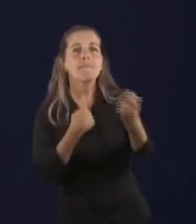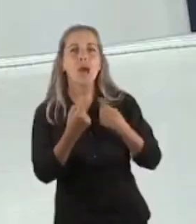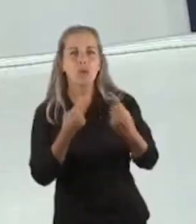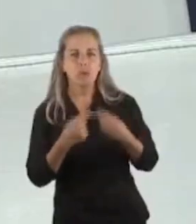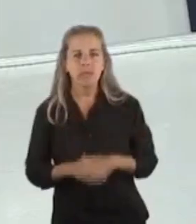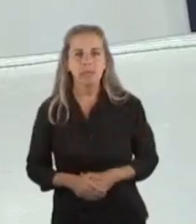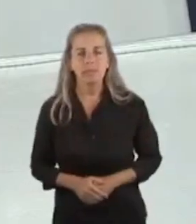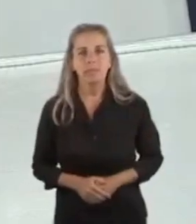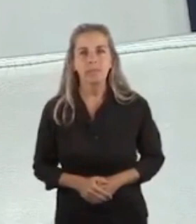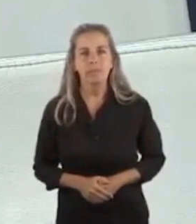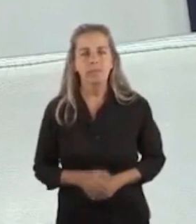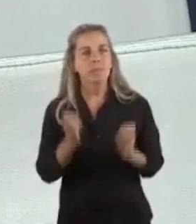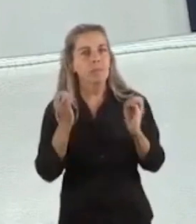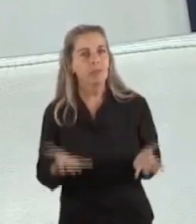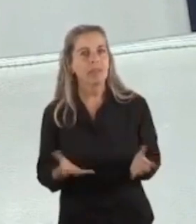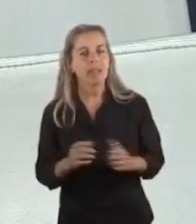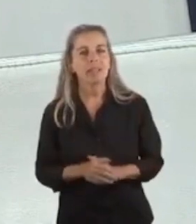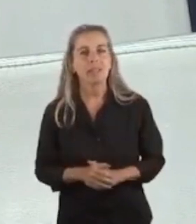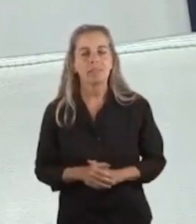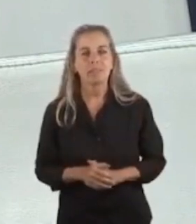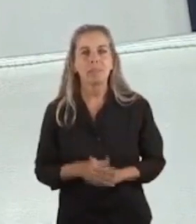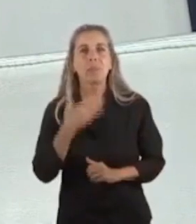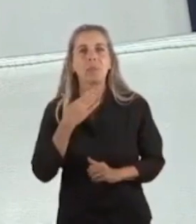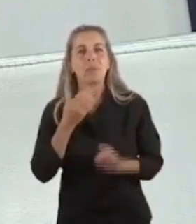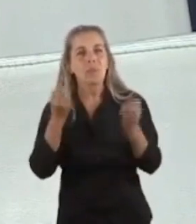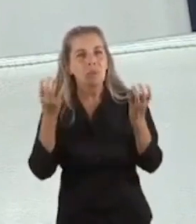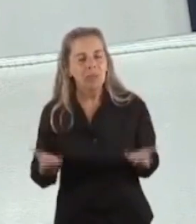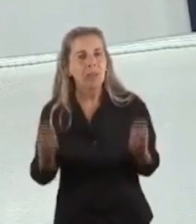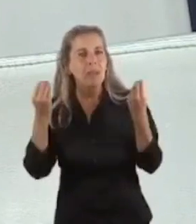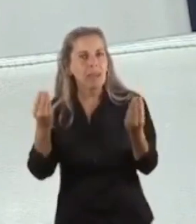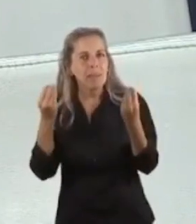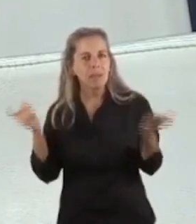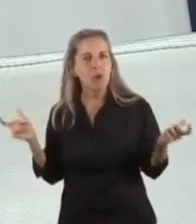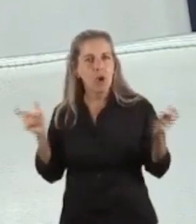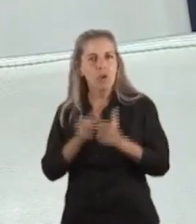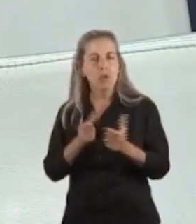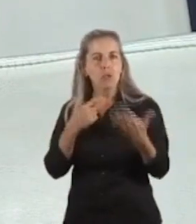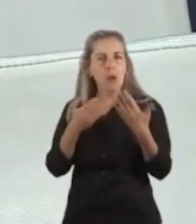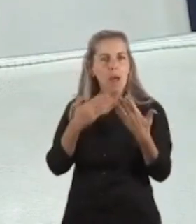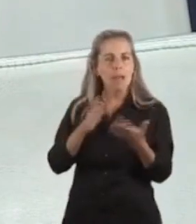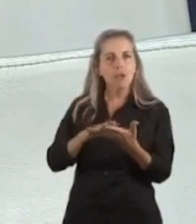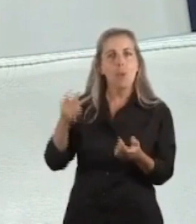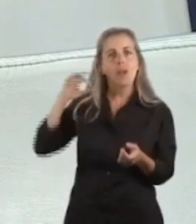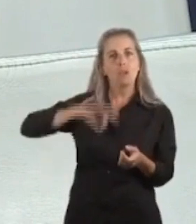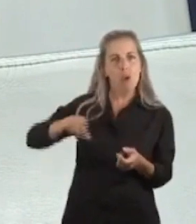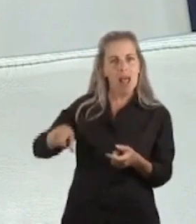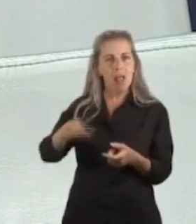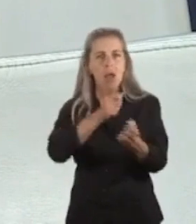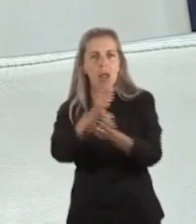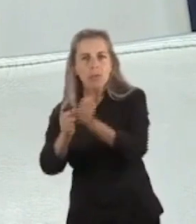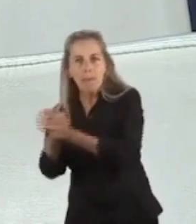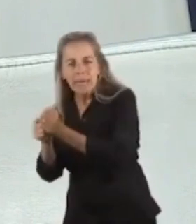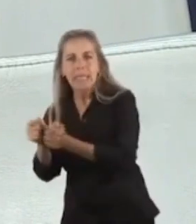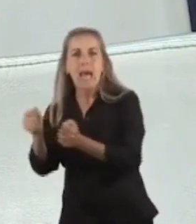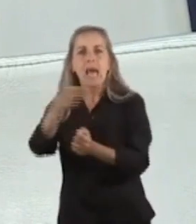Gracias qué tal reunión del salario mínimo vital y móvil entre los empresarios y